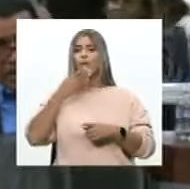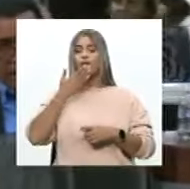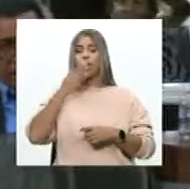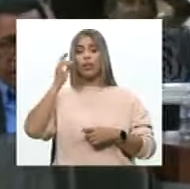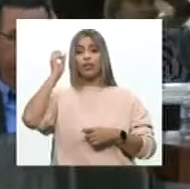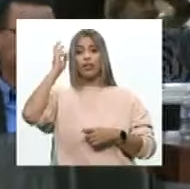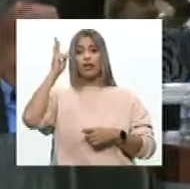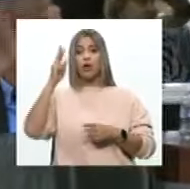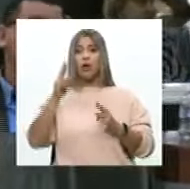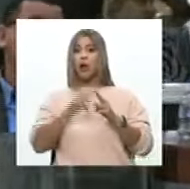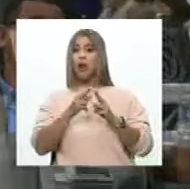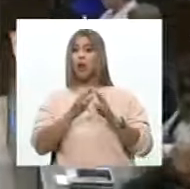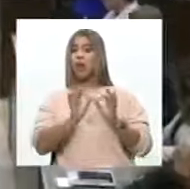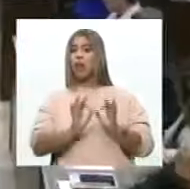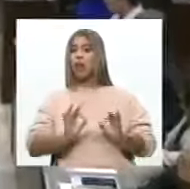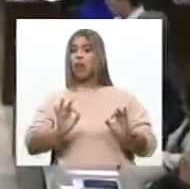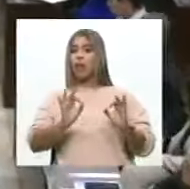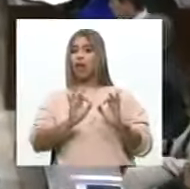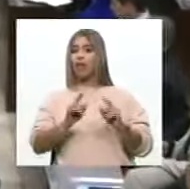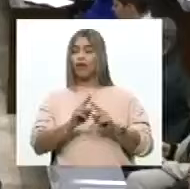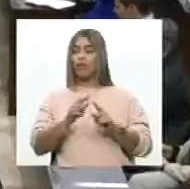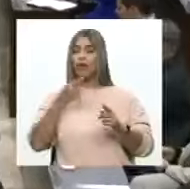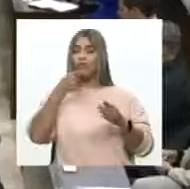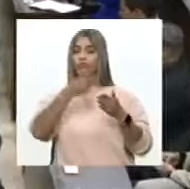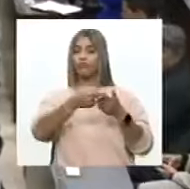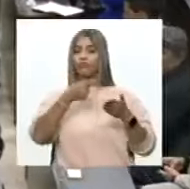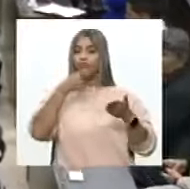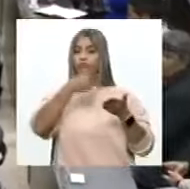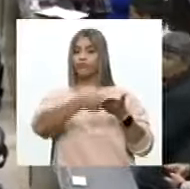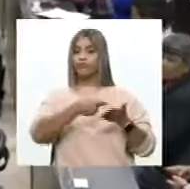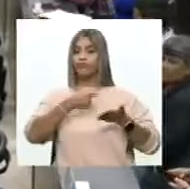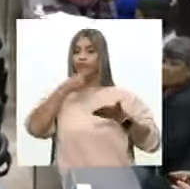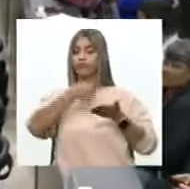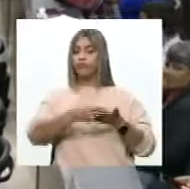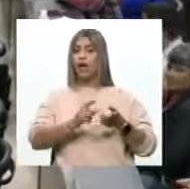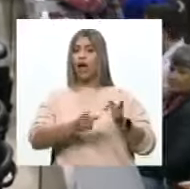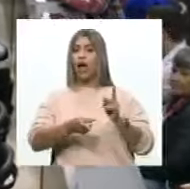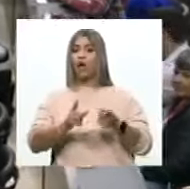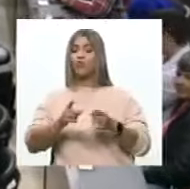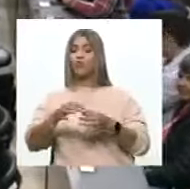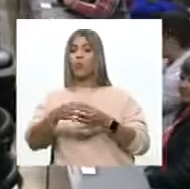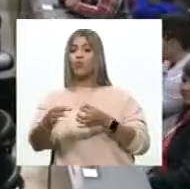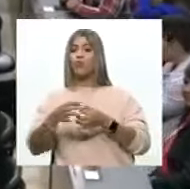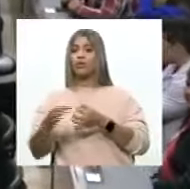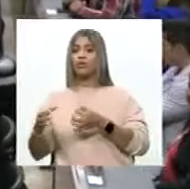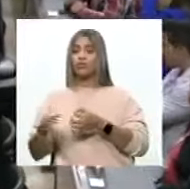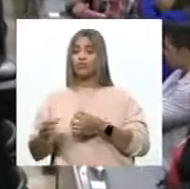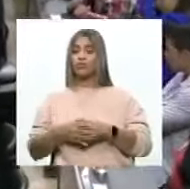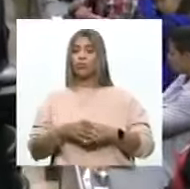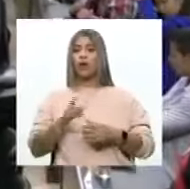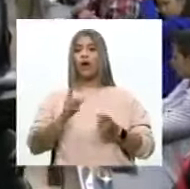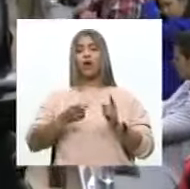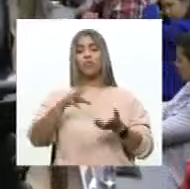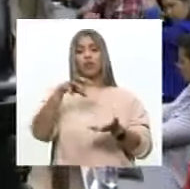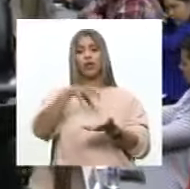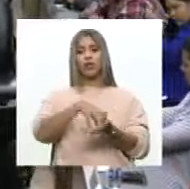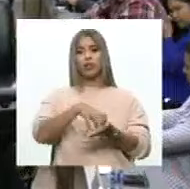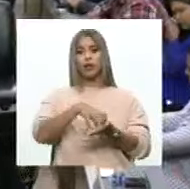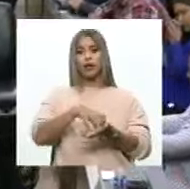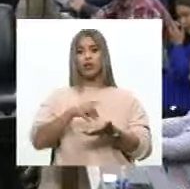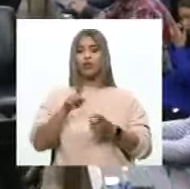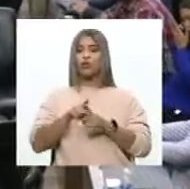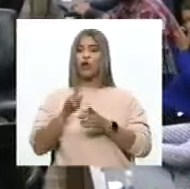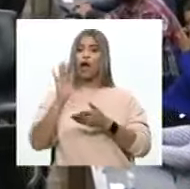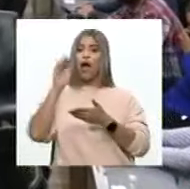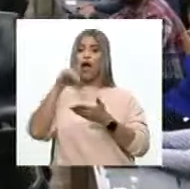aún desconocidos y asignados por casuística a ciertos municipios, aún a estados como Aragua